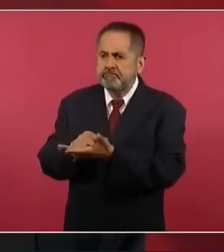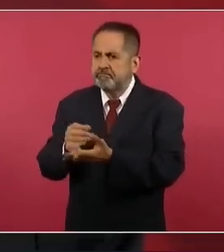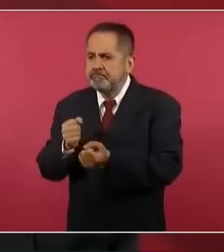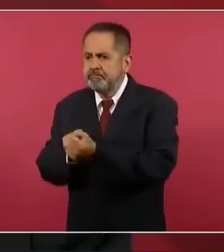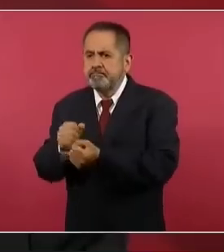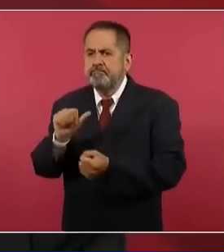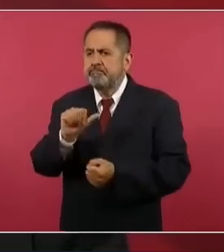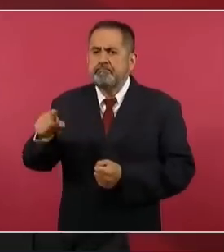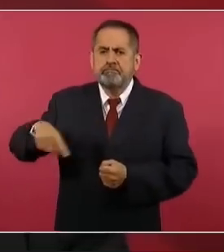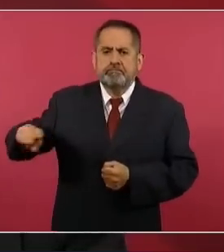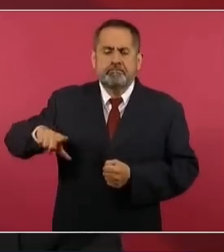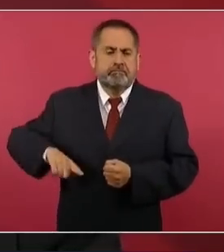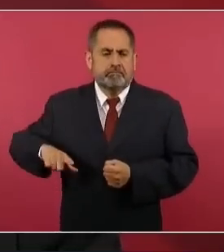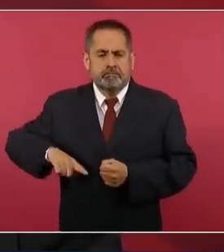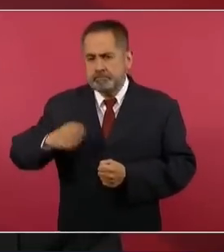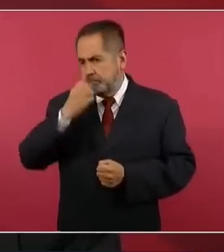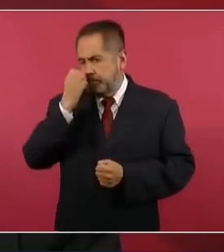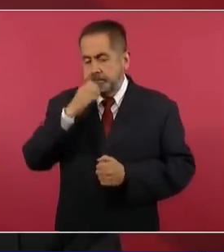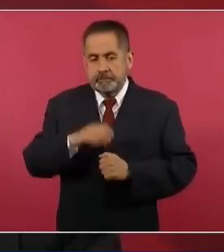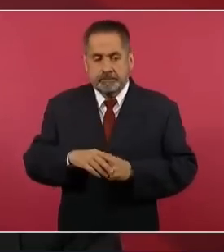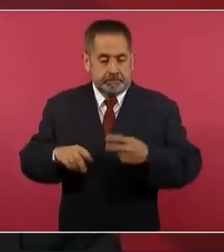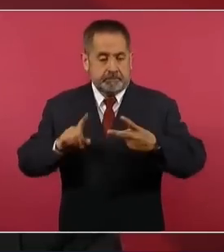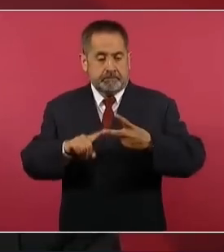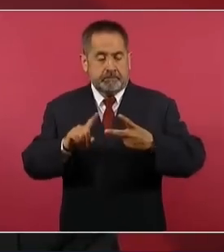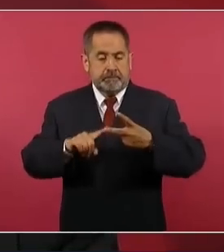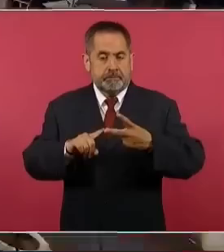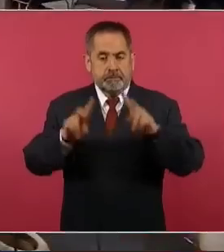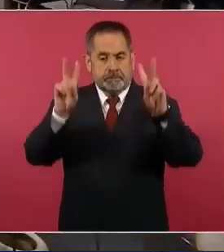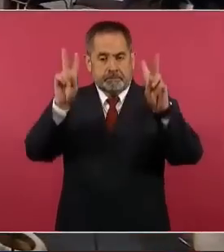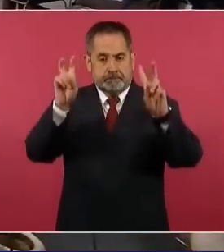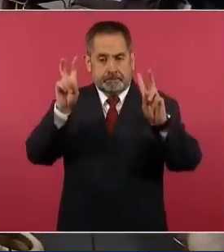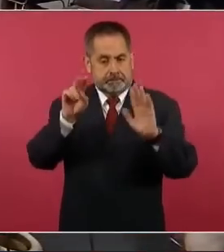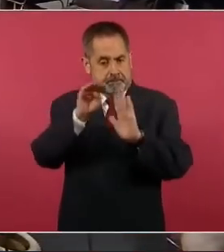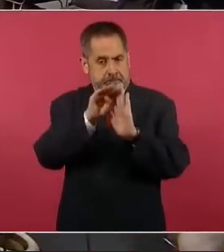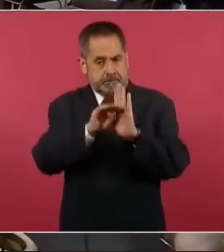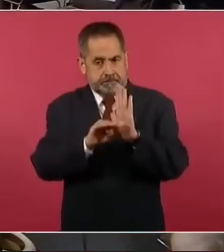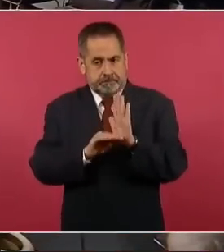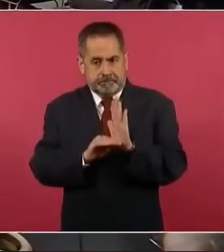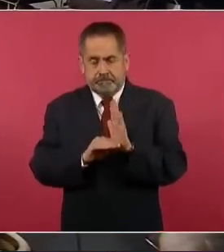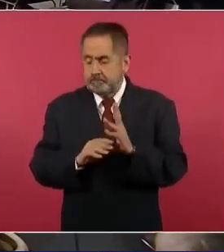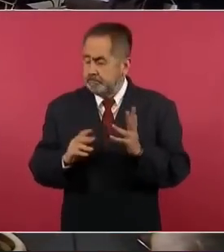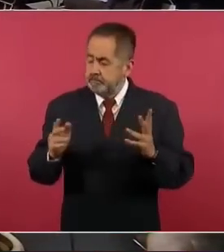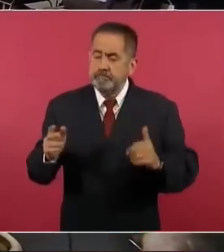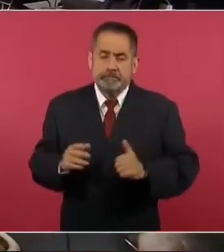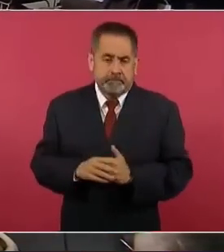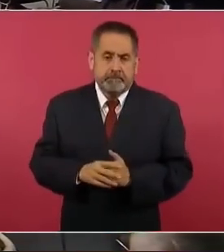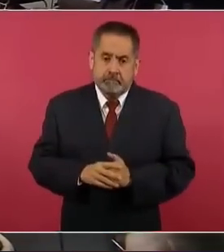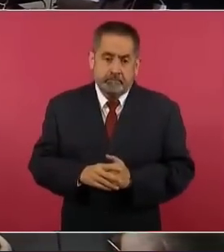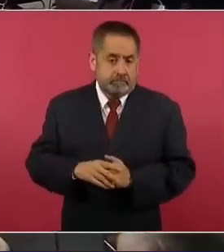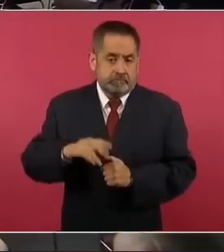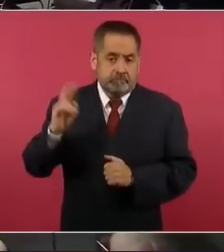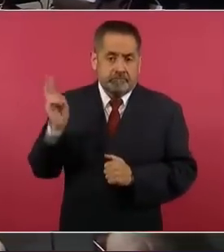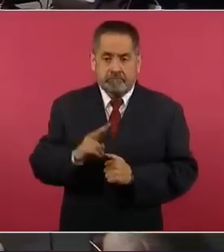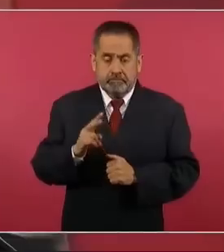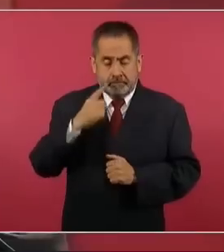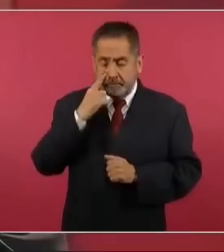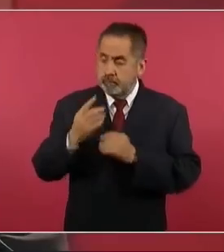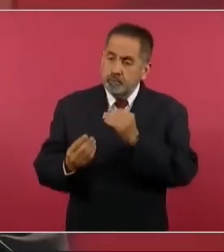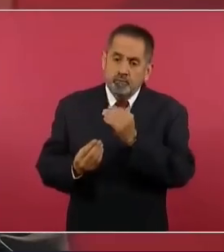Lo segundo, los contenidos educativos. Esta es una realidad